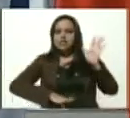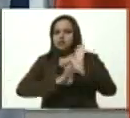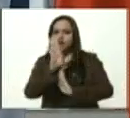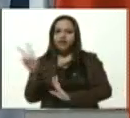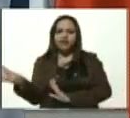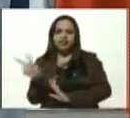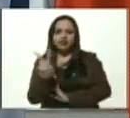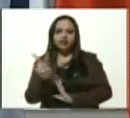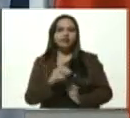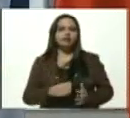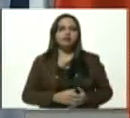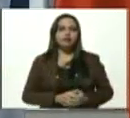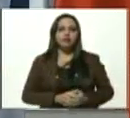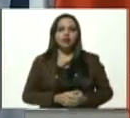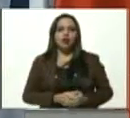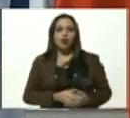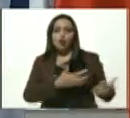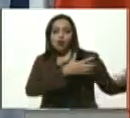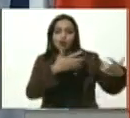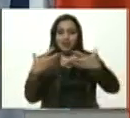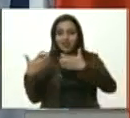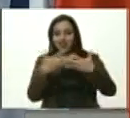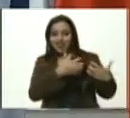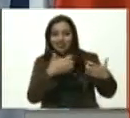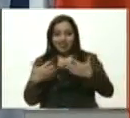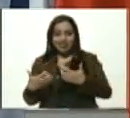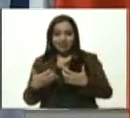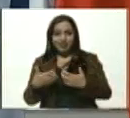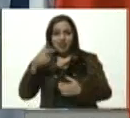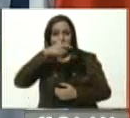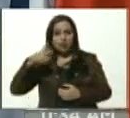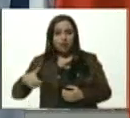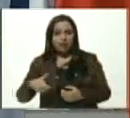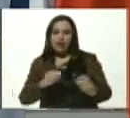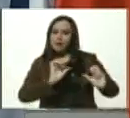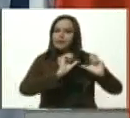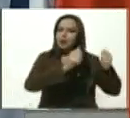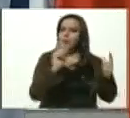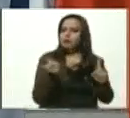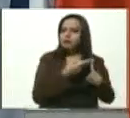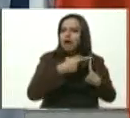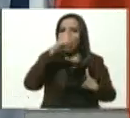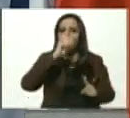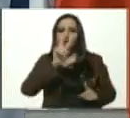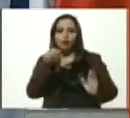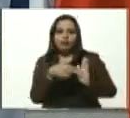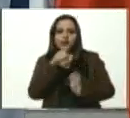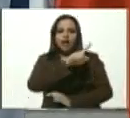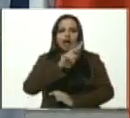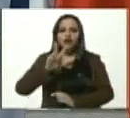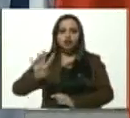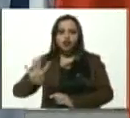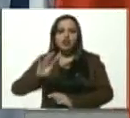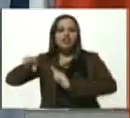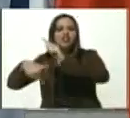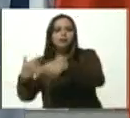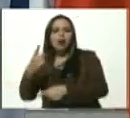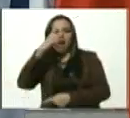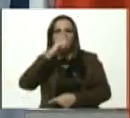Venezuela una guerra civil. Primero en el año 2014, luego en el año